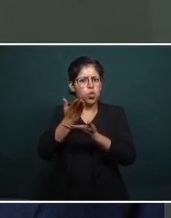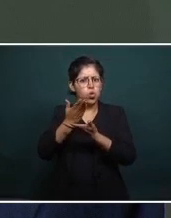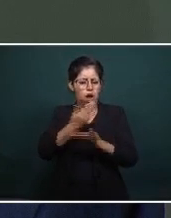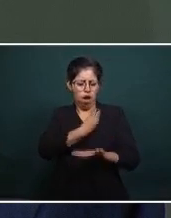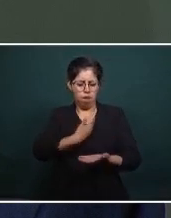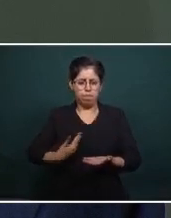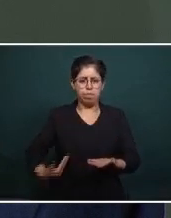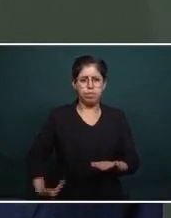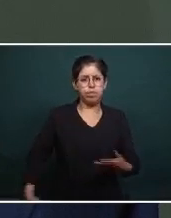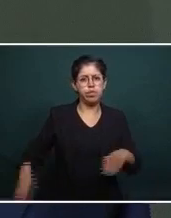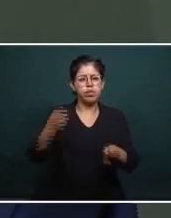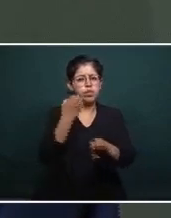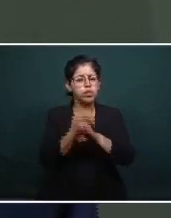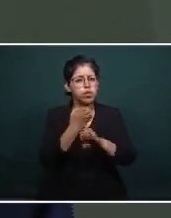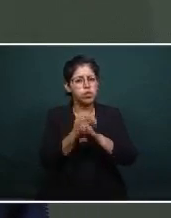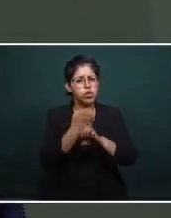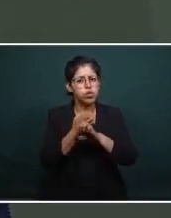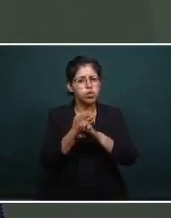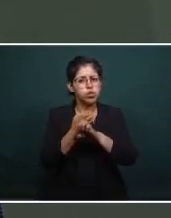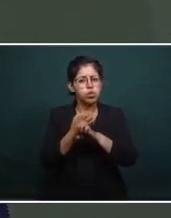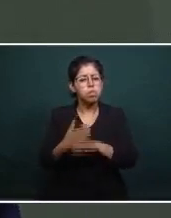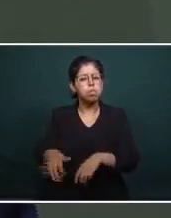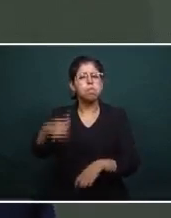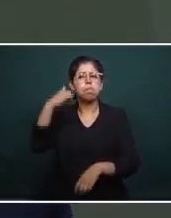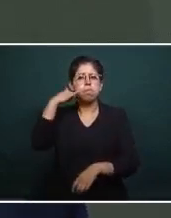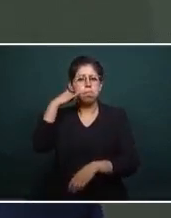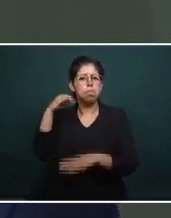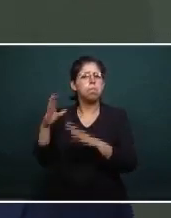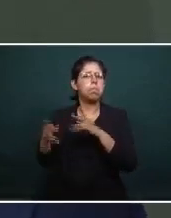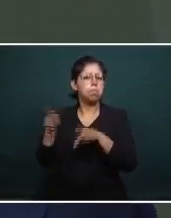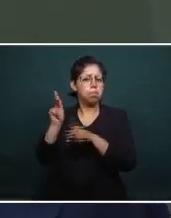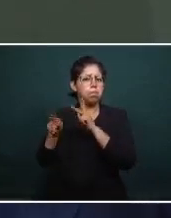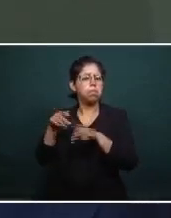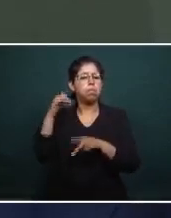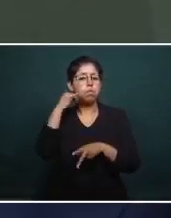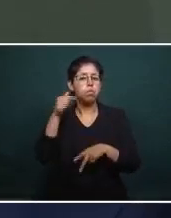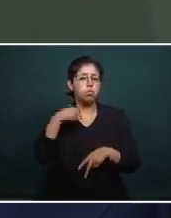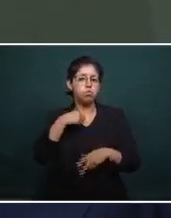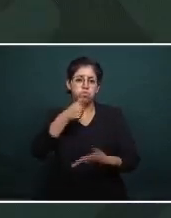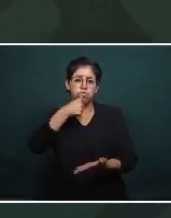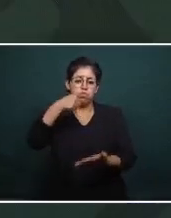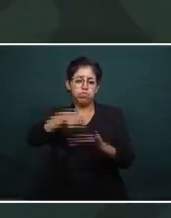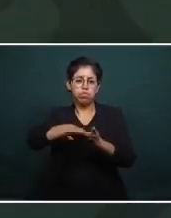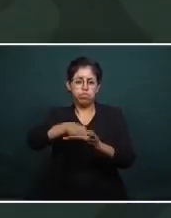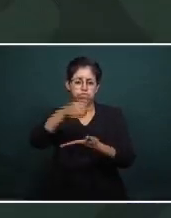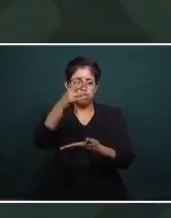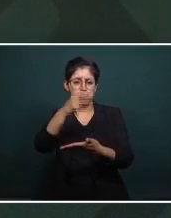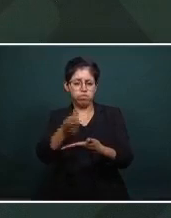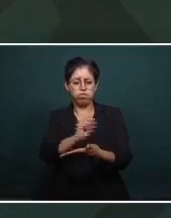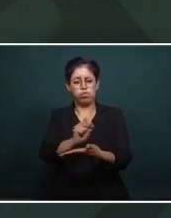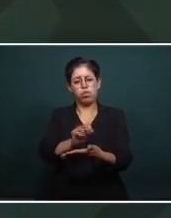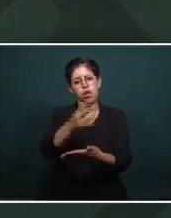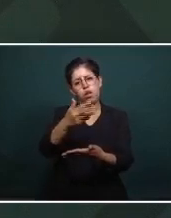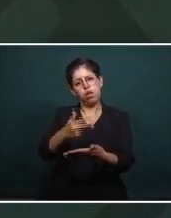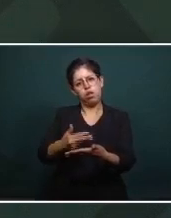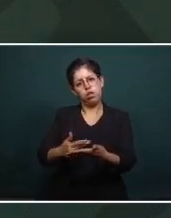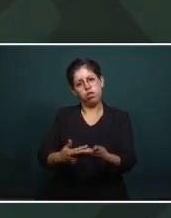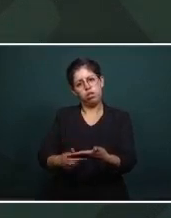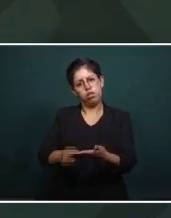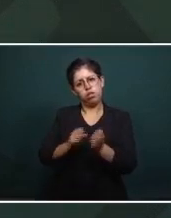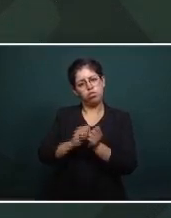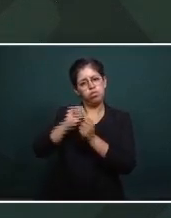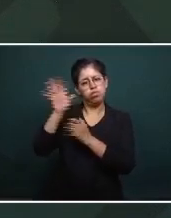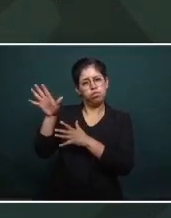Trump, tanto en conversaciones telefónicas como en una carta que le envié, y